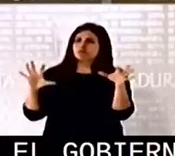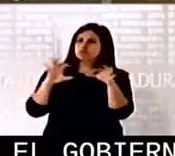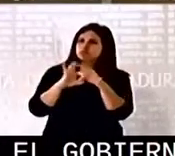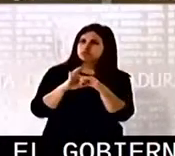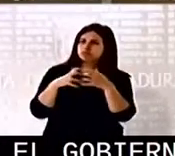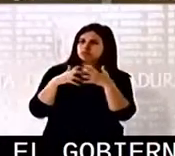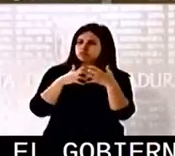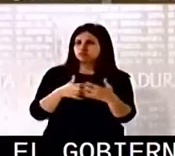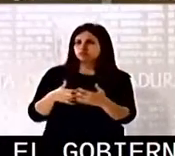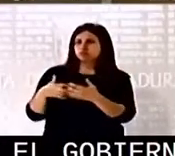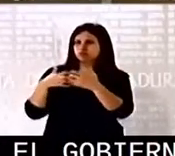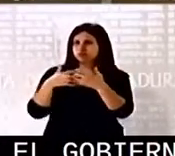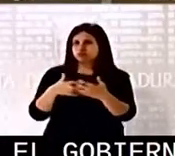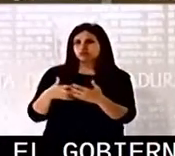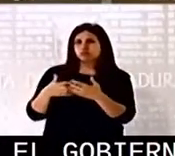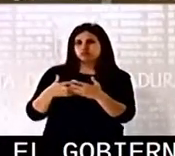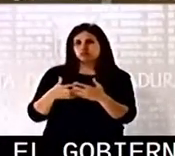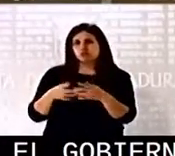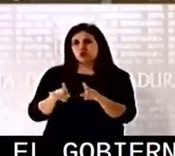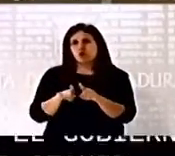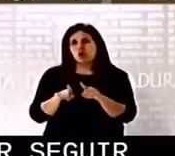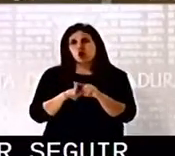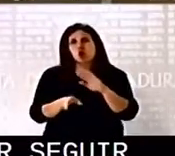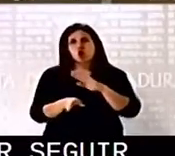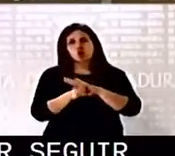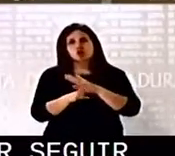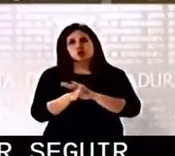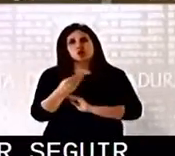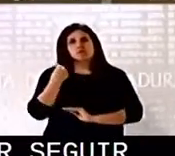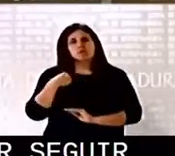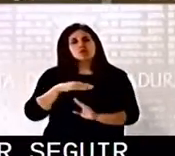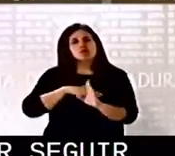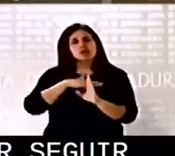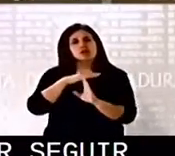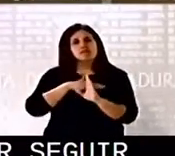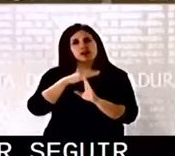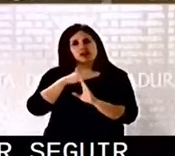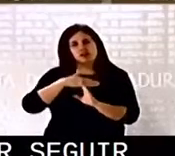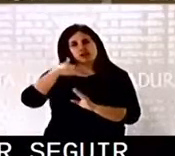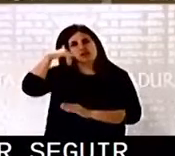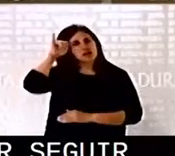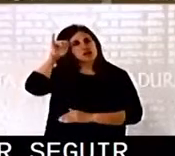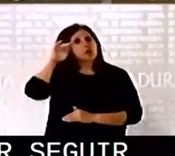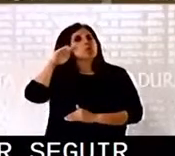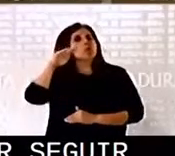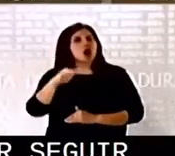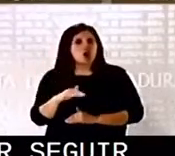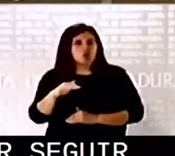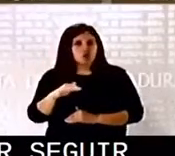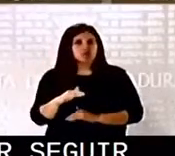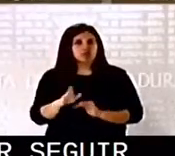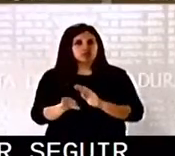para permitir seguir manteniéndonos en el nivel de riesgo bajo.